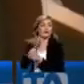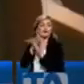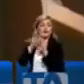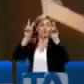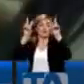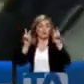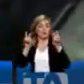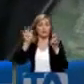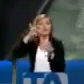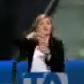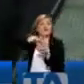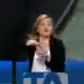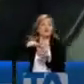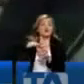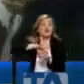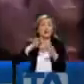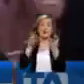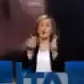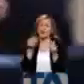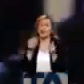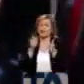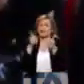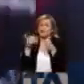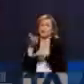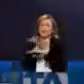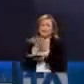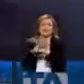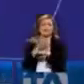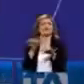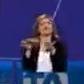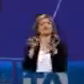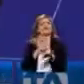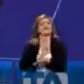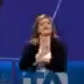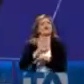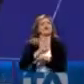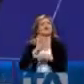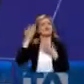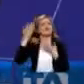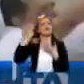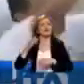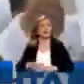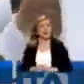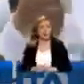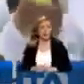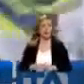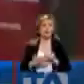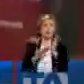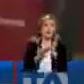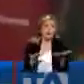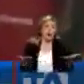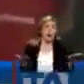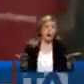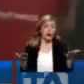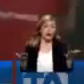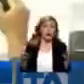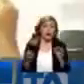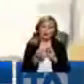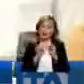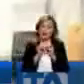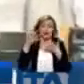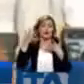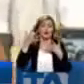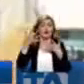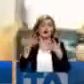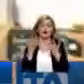temas electorales, esta lluvia de precandidatos tiene varias explicaciones técnicas y políticas. Una de ellas dice la supervivencia de los